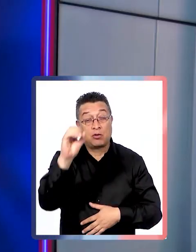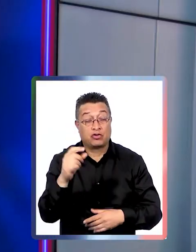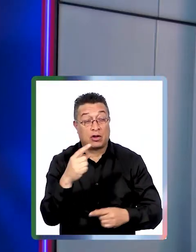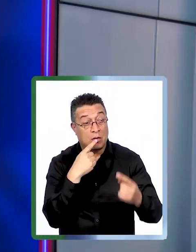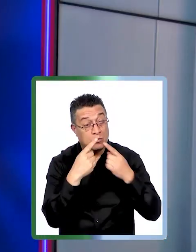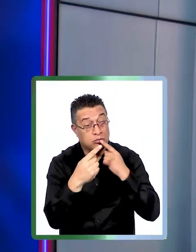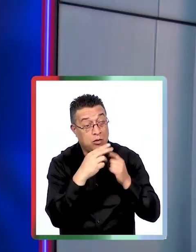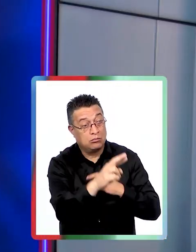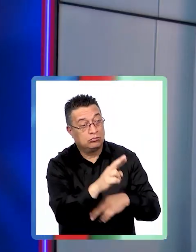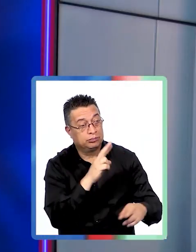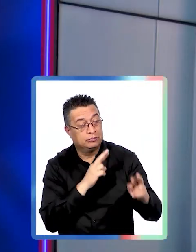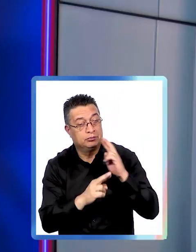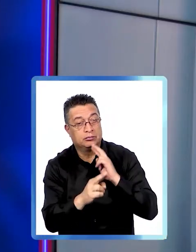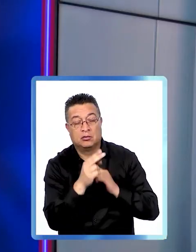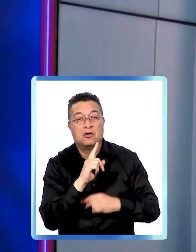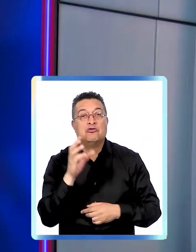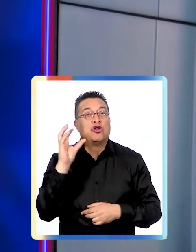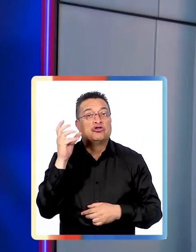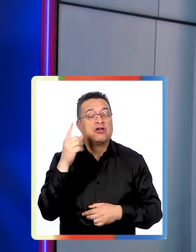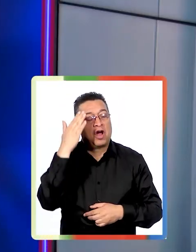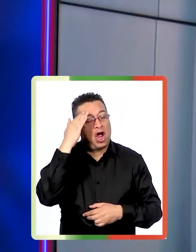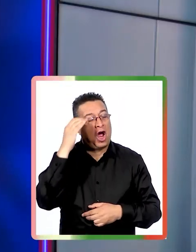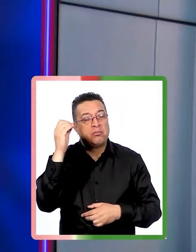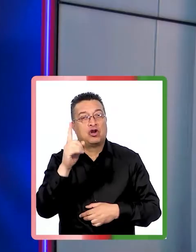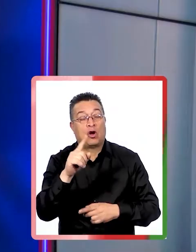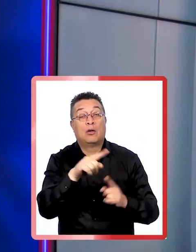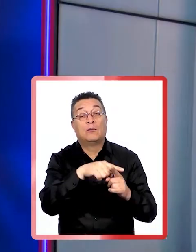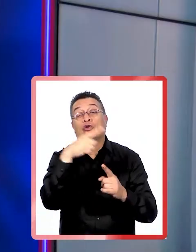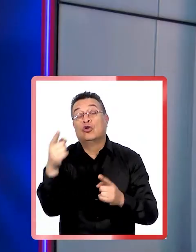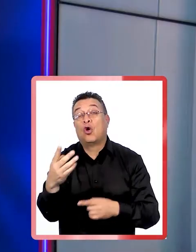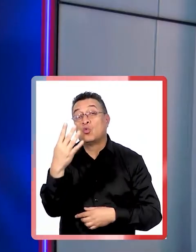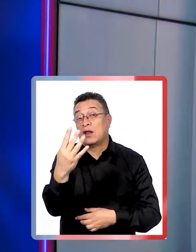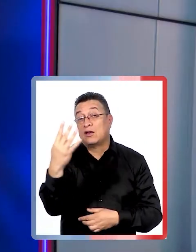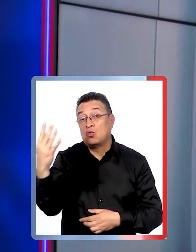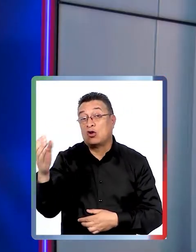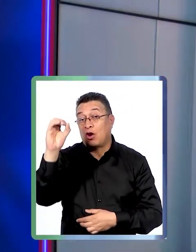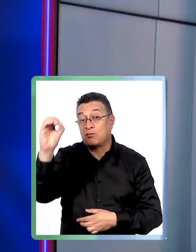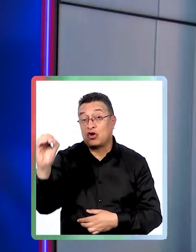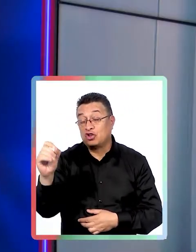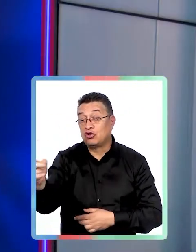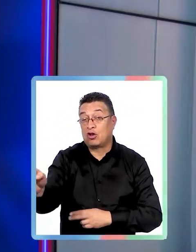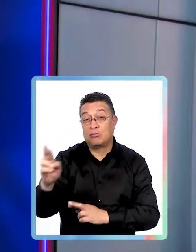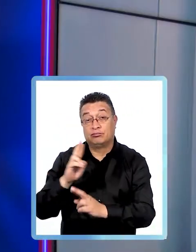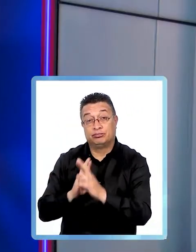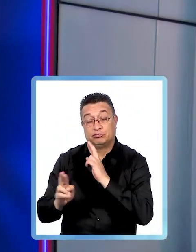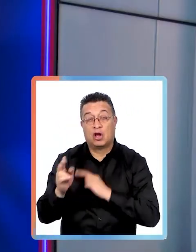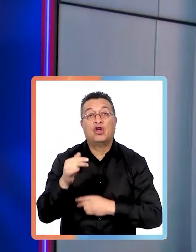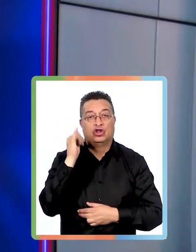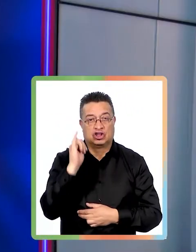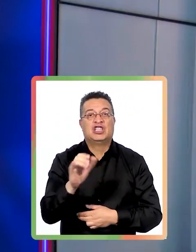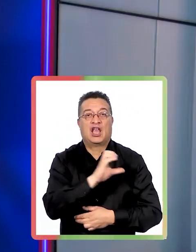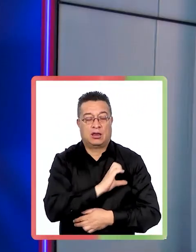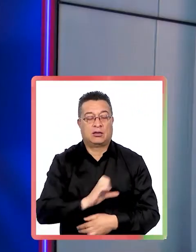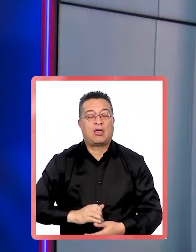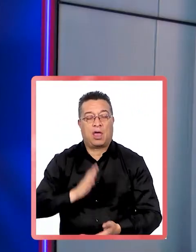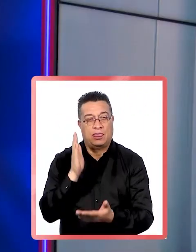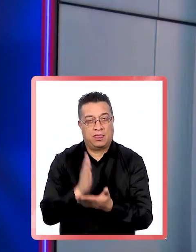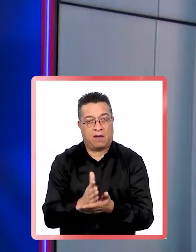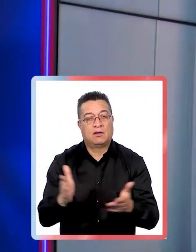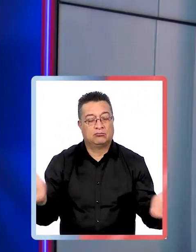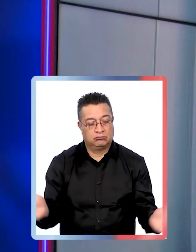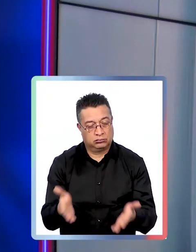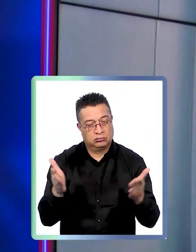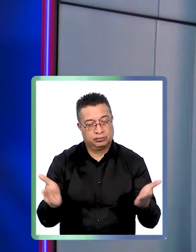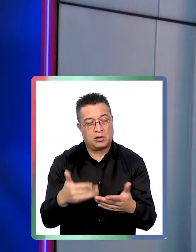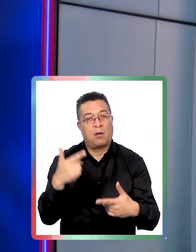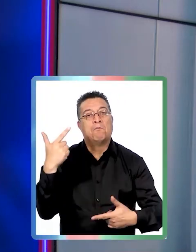16% de los encuestados dice, no sé, no tengo opinión, pero el 44% de la gente piensa que sí, que el Estado debería implementar